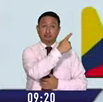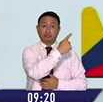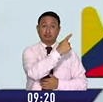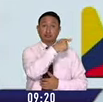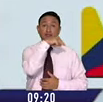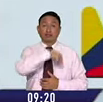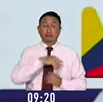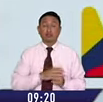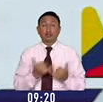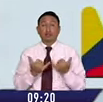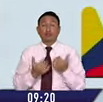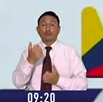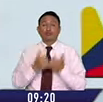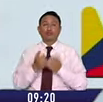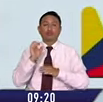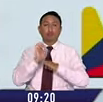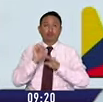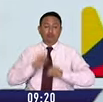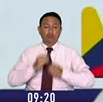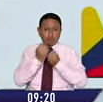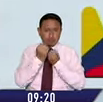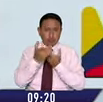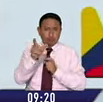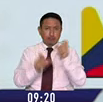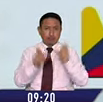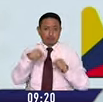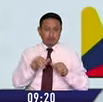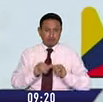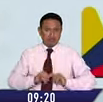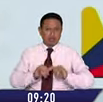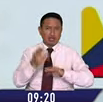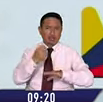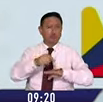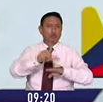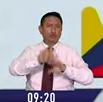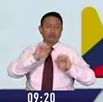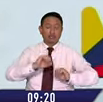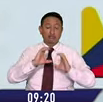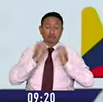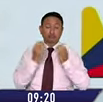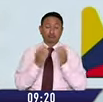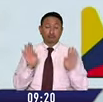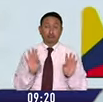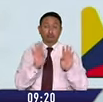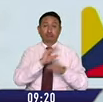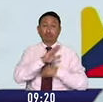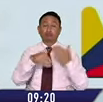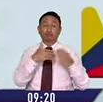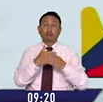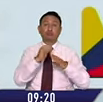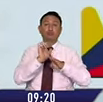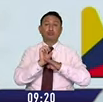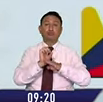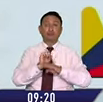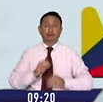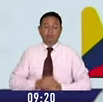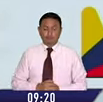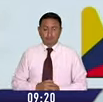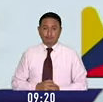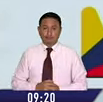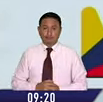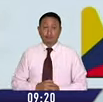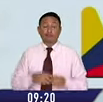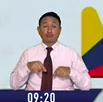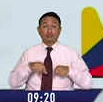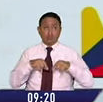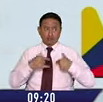la coyuntura que atraviesa el país, informamos a la ciudadanía que se mantiene con normalidad, clases presenciales en todo el territorio nacional. Estamos en